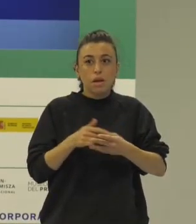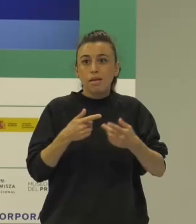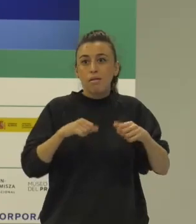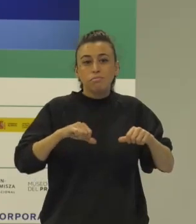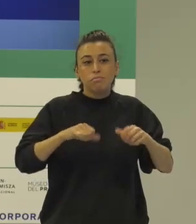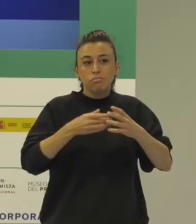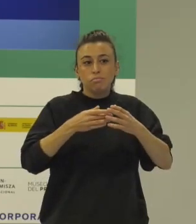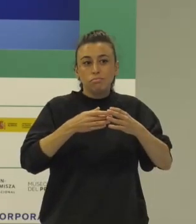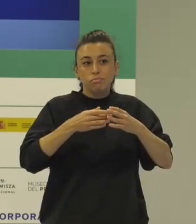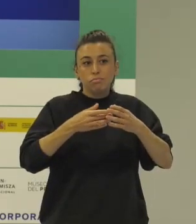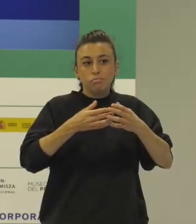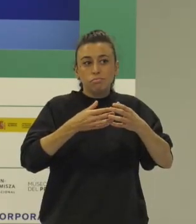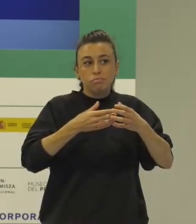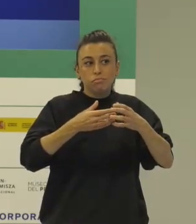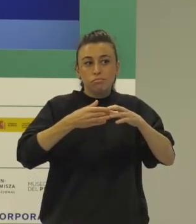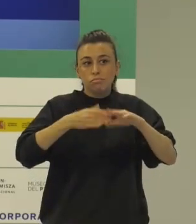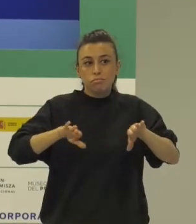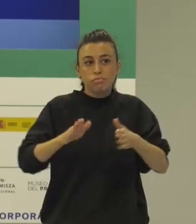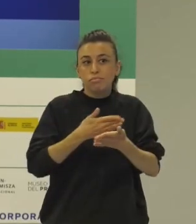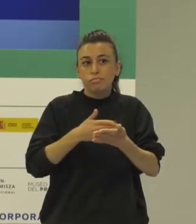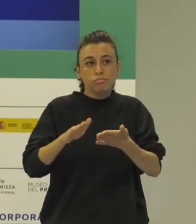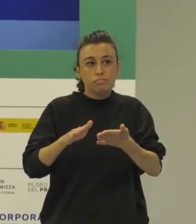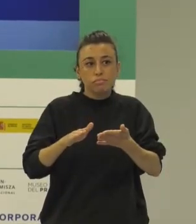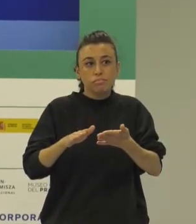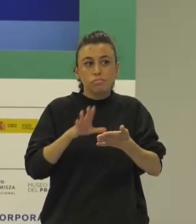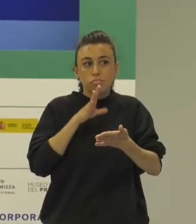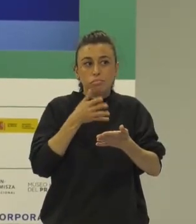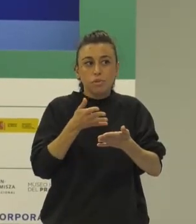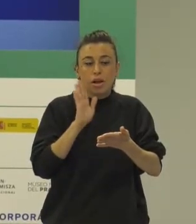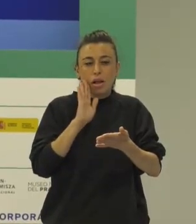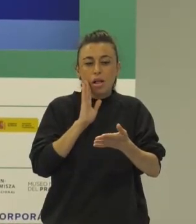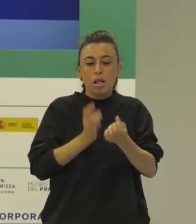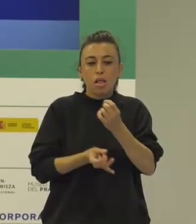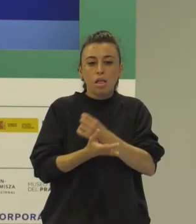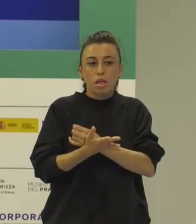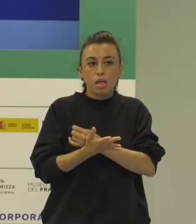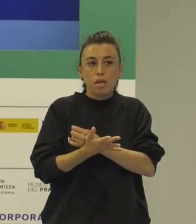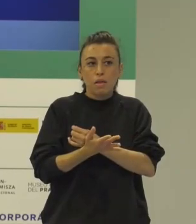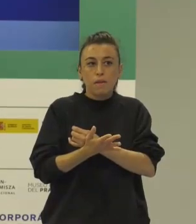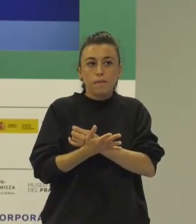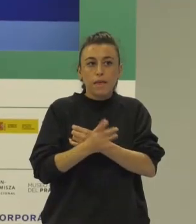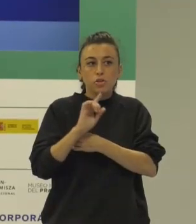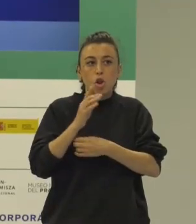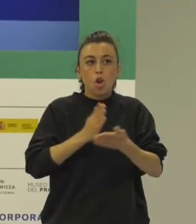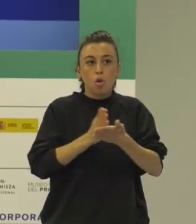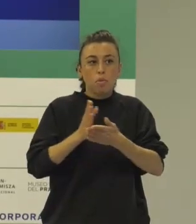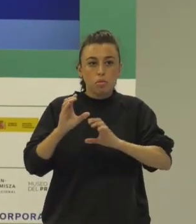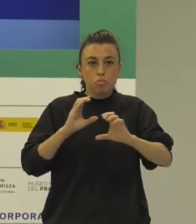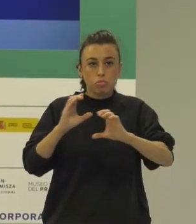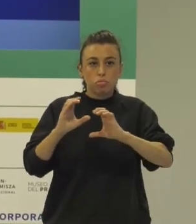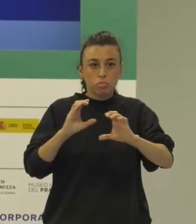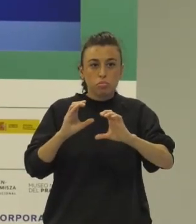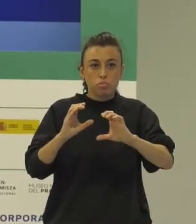porque, bueno, Internet generó ese nacimiento, ¿no? No solo nacieron los medios de comunicación, sino